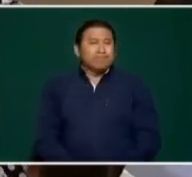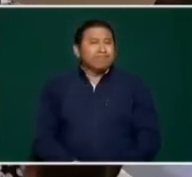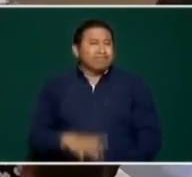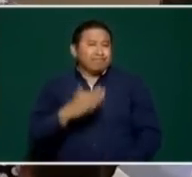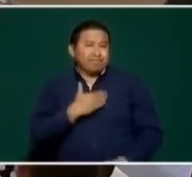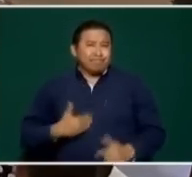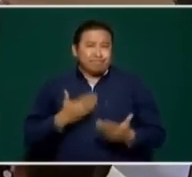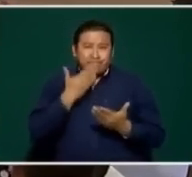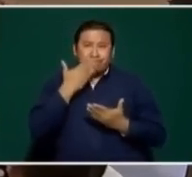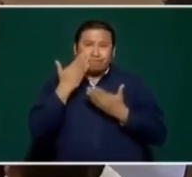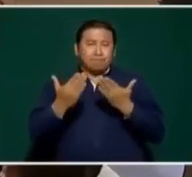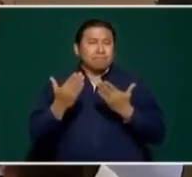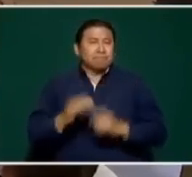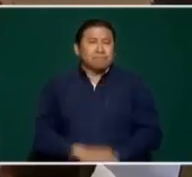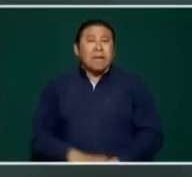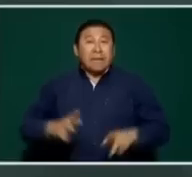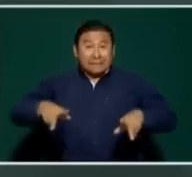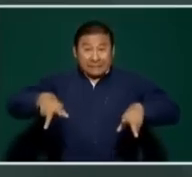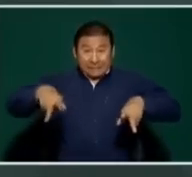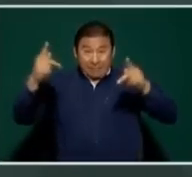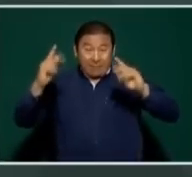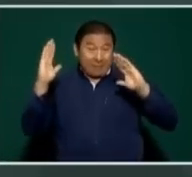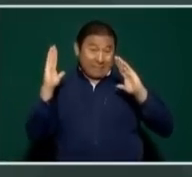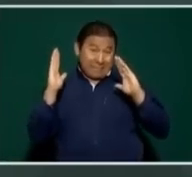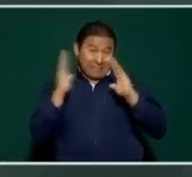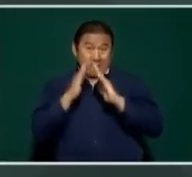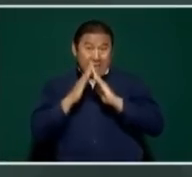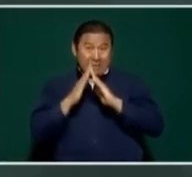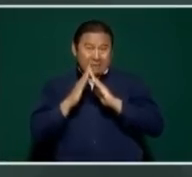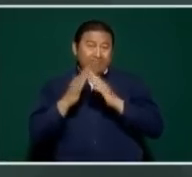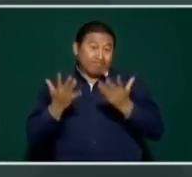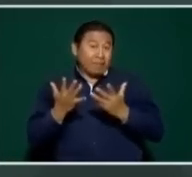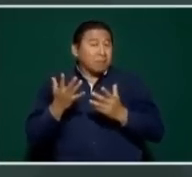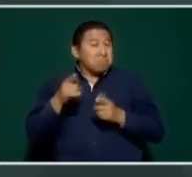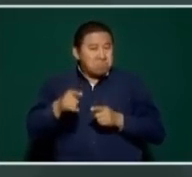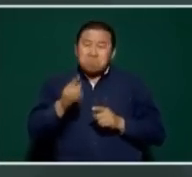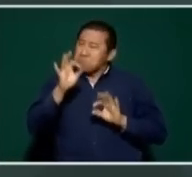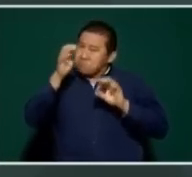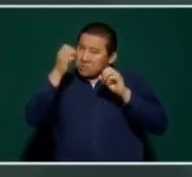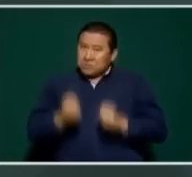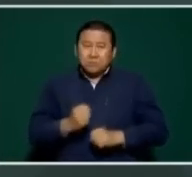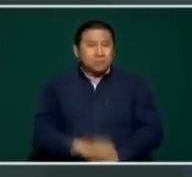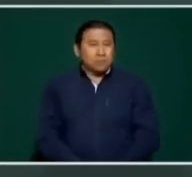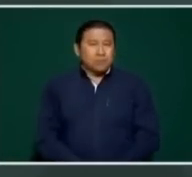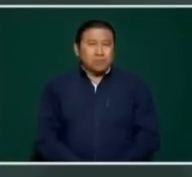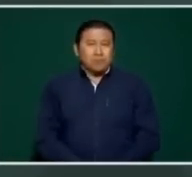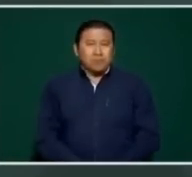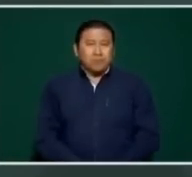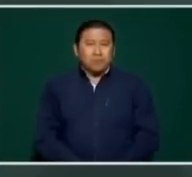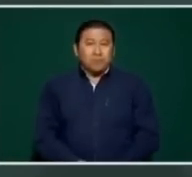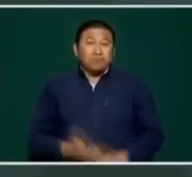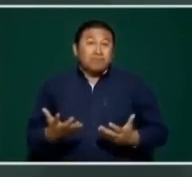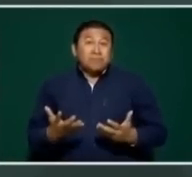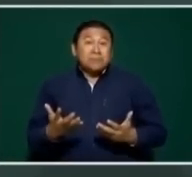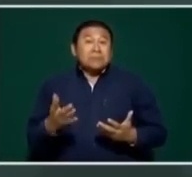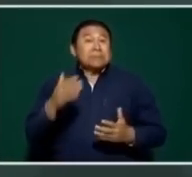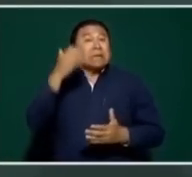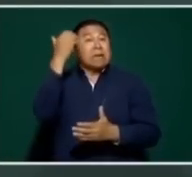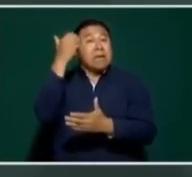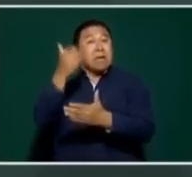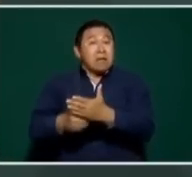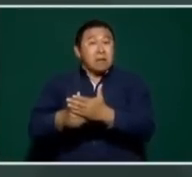si se vende la casa, que es lo más probable, porque se van a